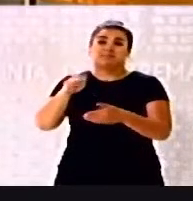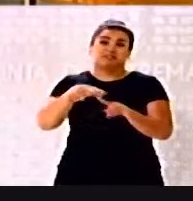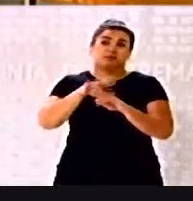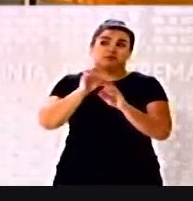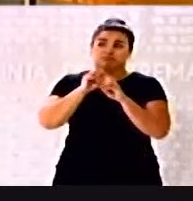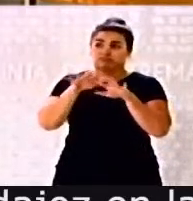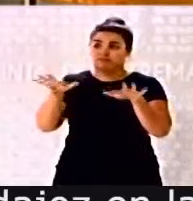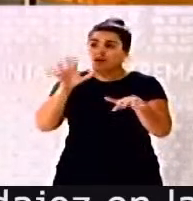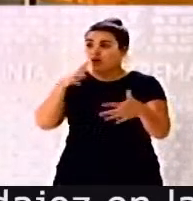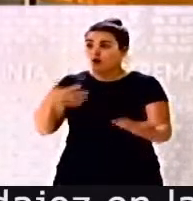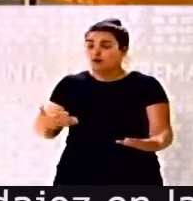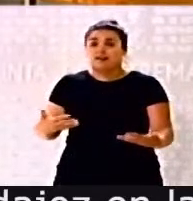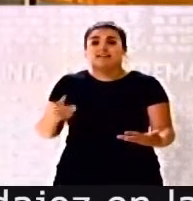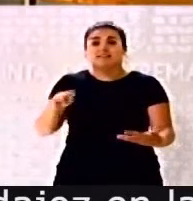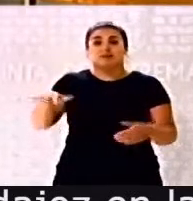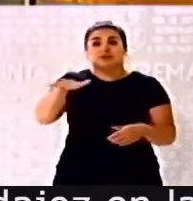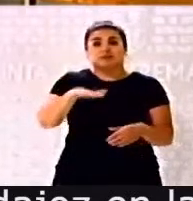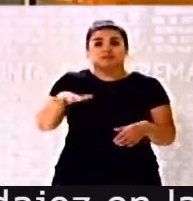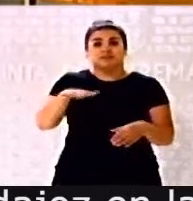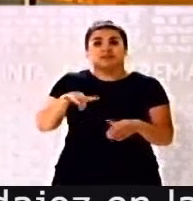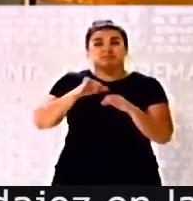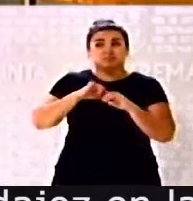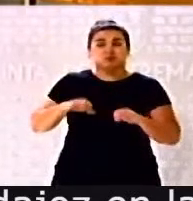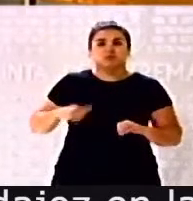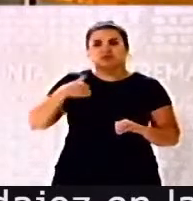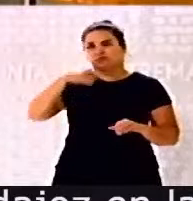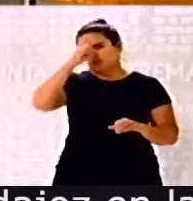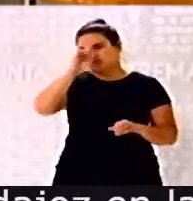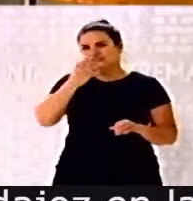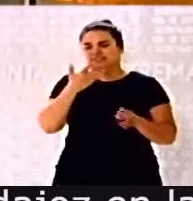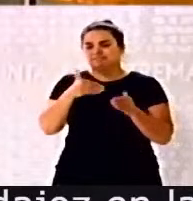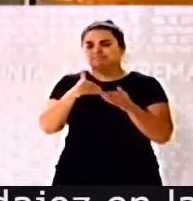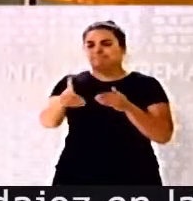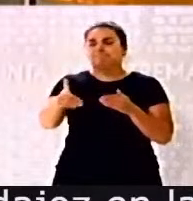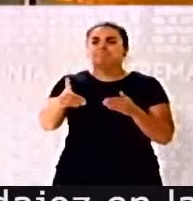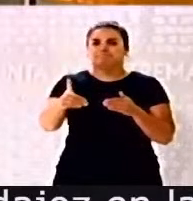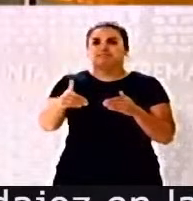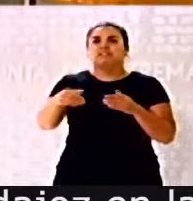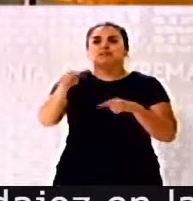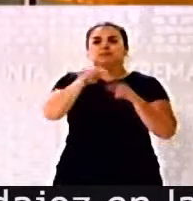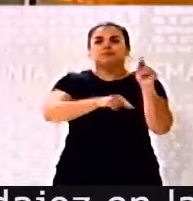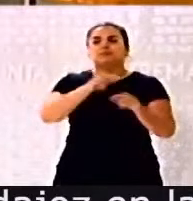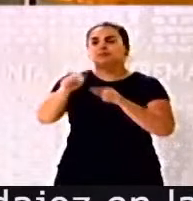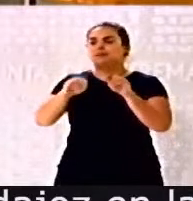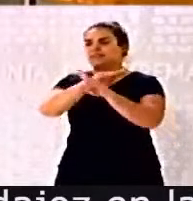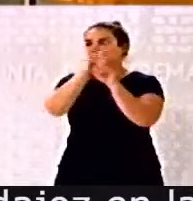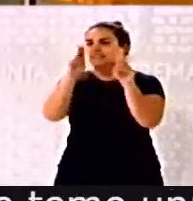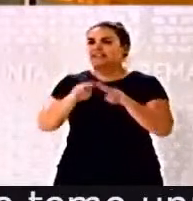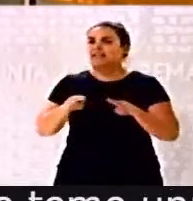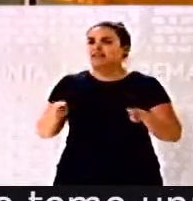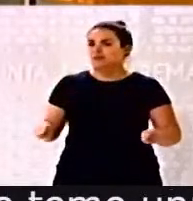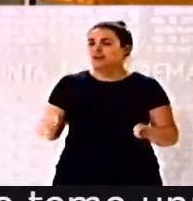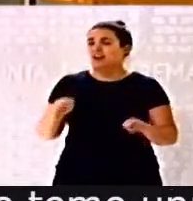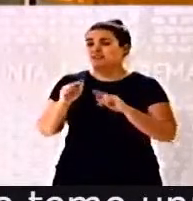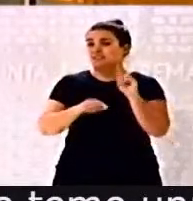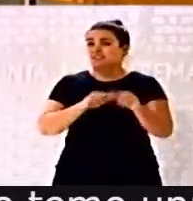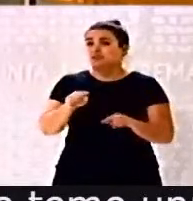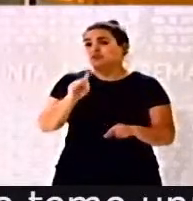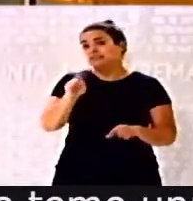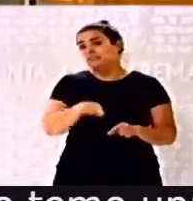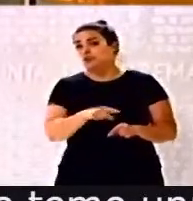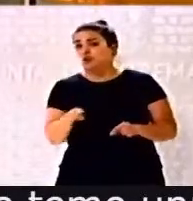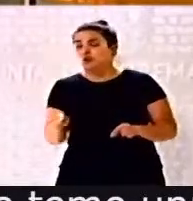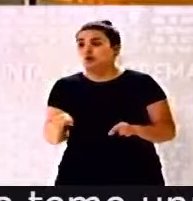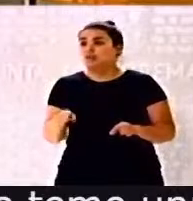que hay también en el país vecino, no sé si se teme también que haya una transmisión internacional del virus y si se van